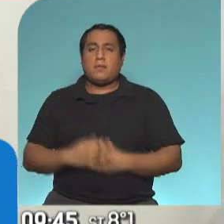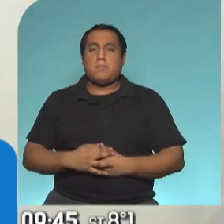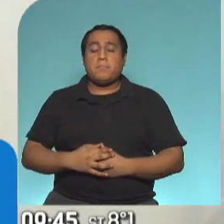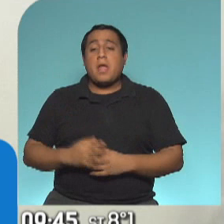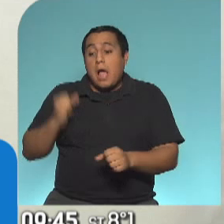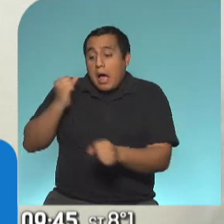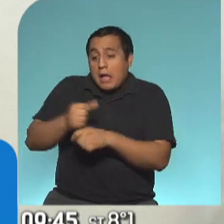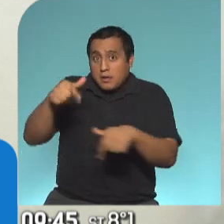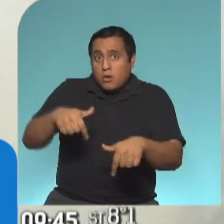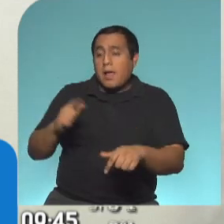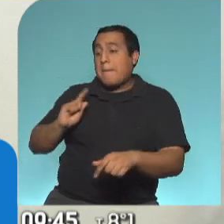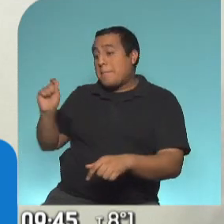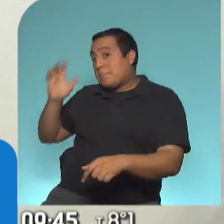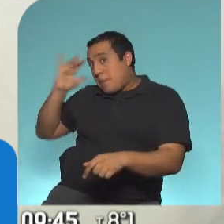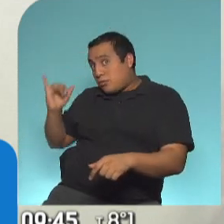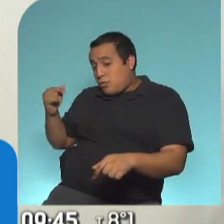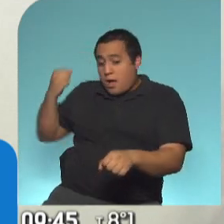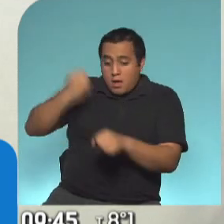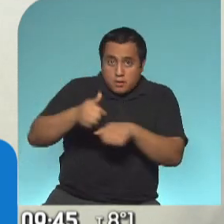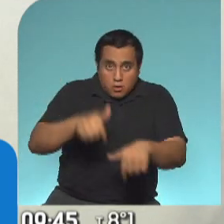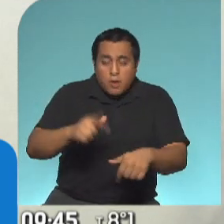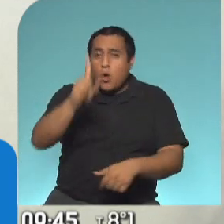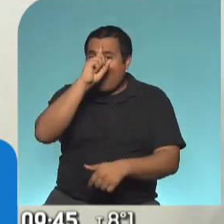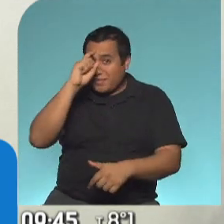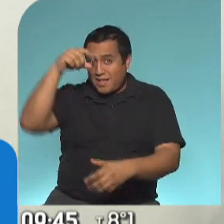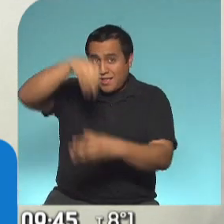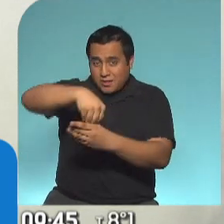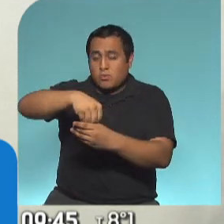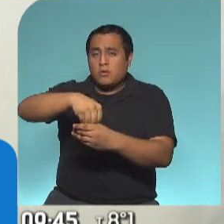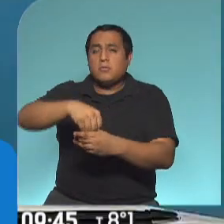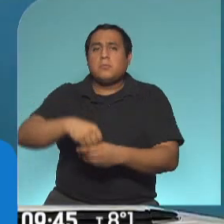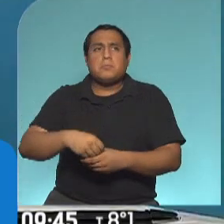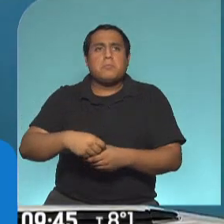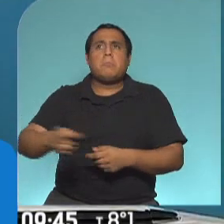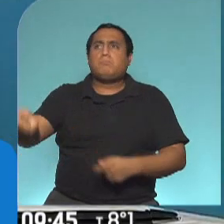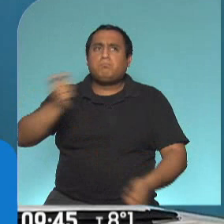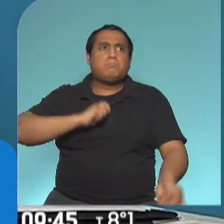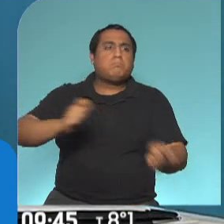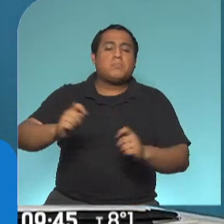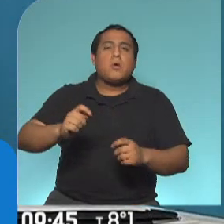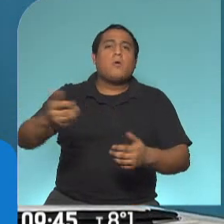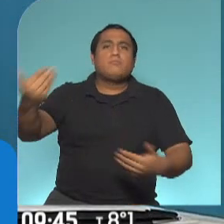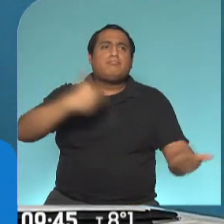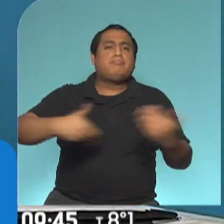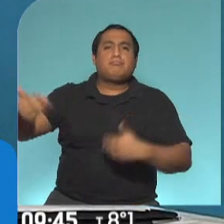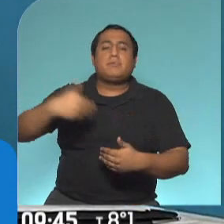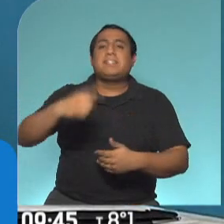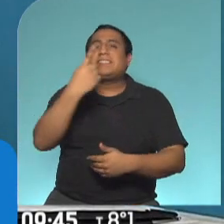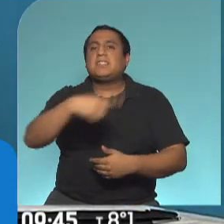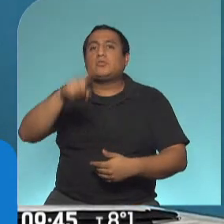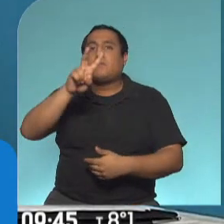momento desde el mes de marzo hasta ahora en el hospital hemos recibido 120 pacientes en estado